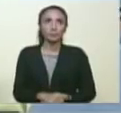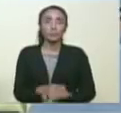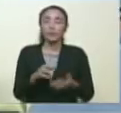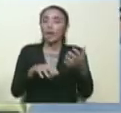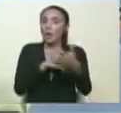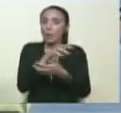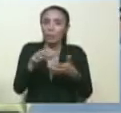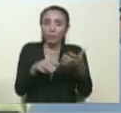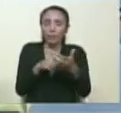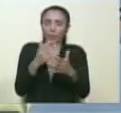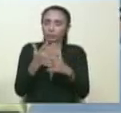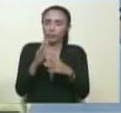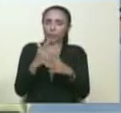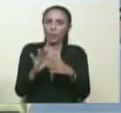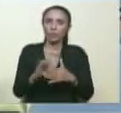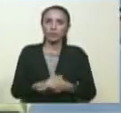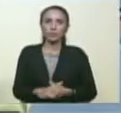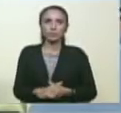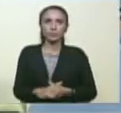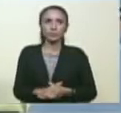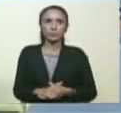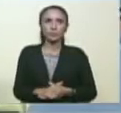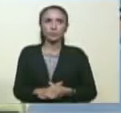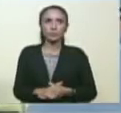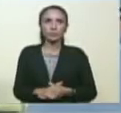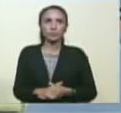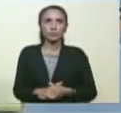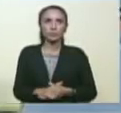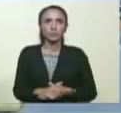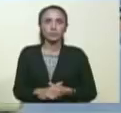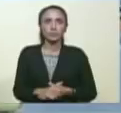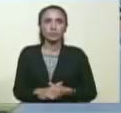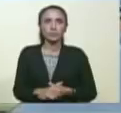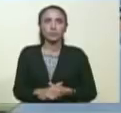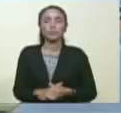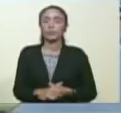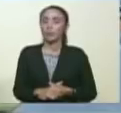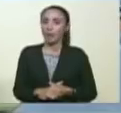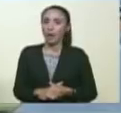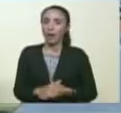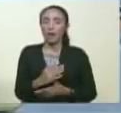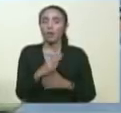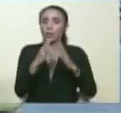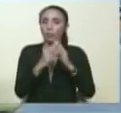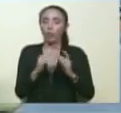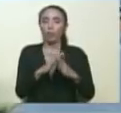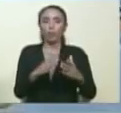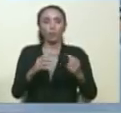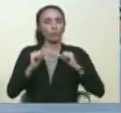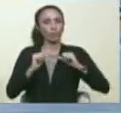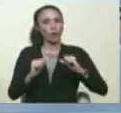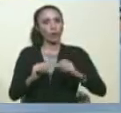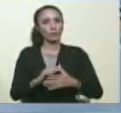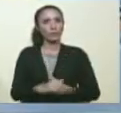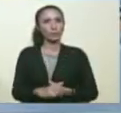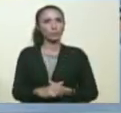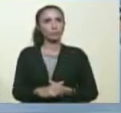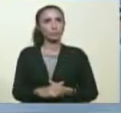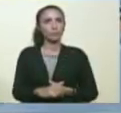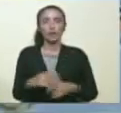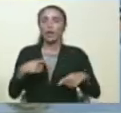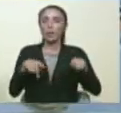condiciones, creer en Venezuela nos ha permitido sacar el cuerpo, la cara, levantar el pecho, como hacen los cadetes,